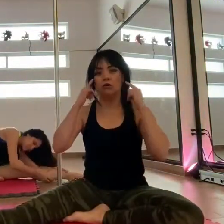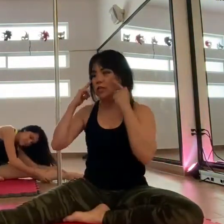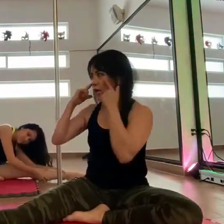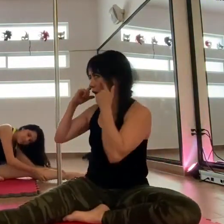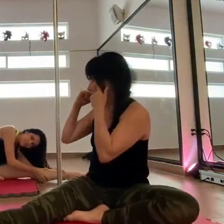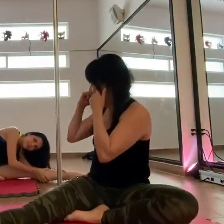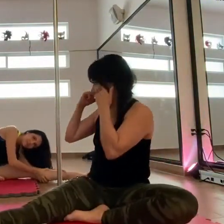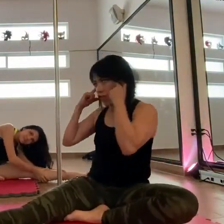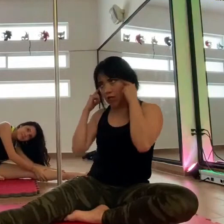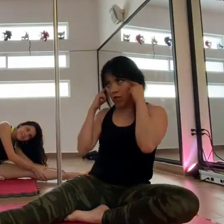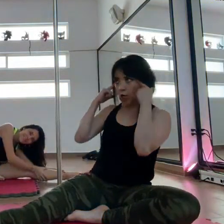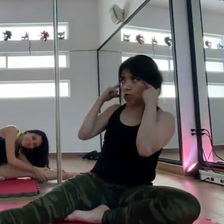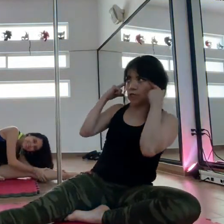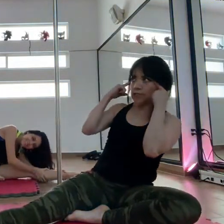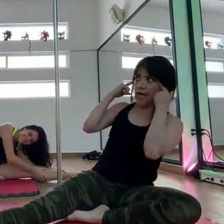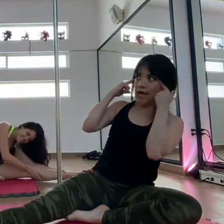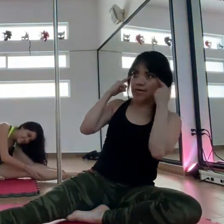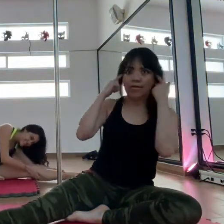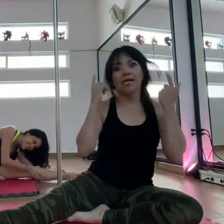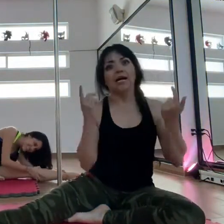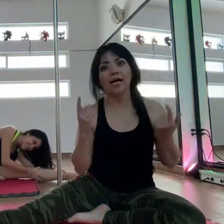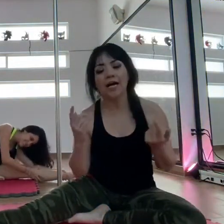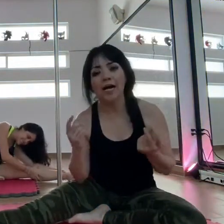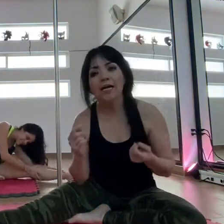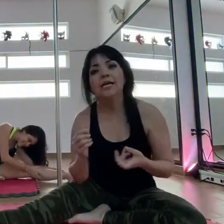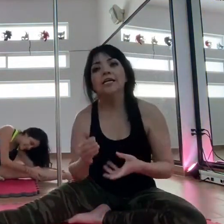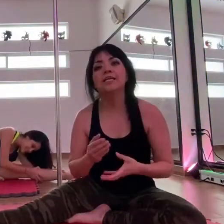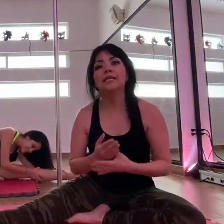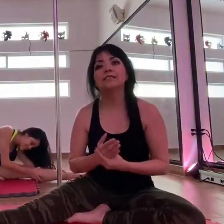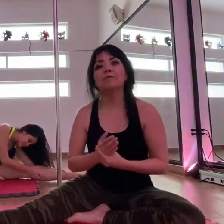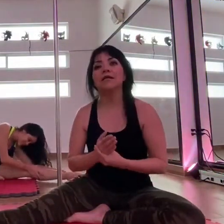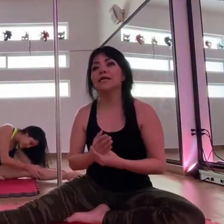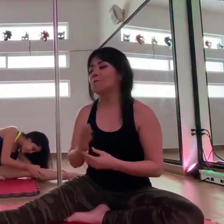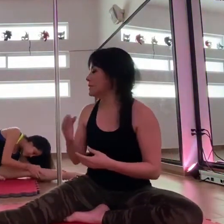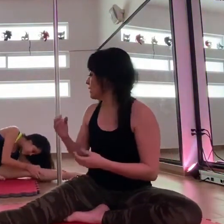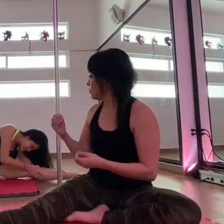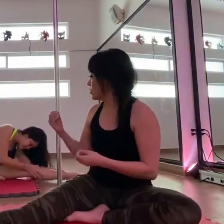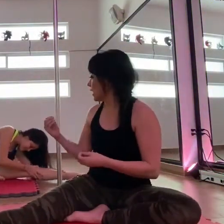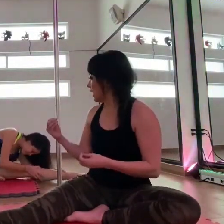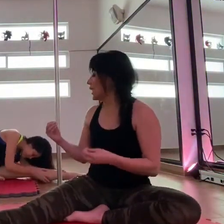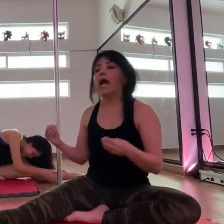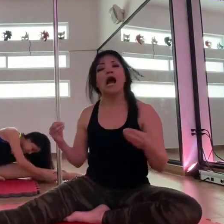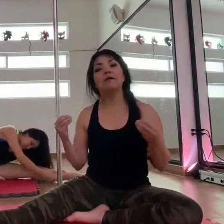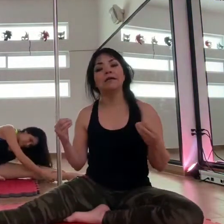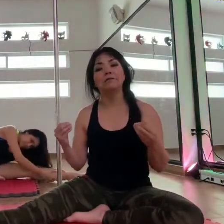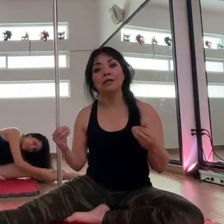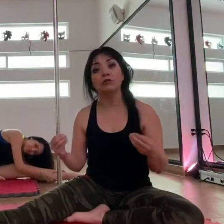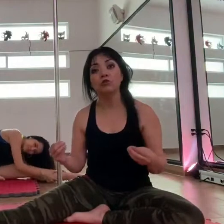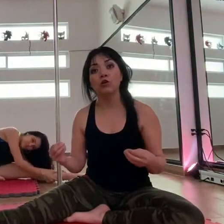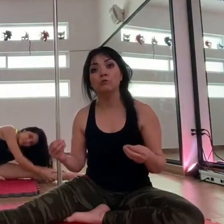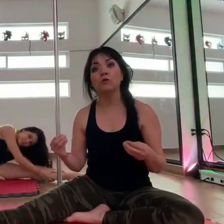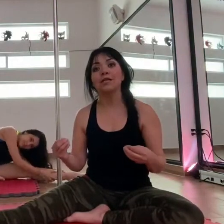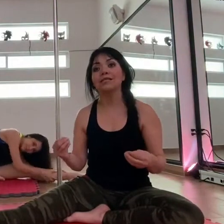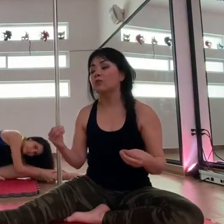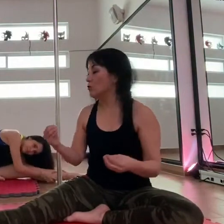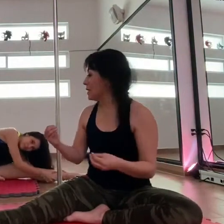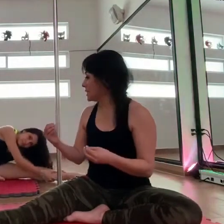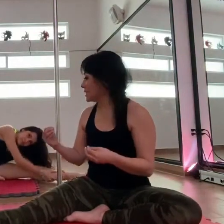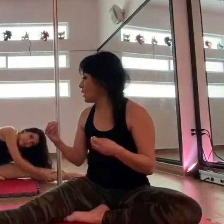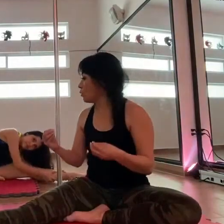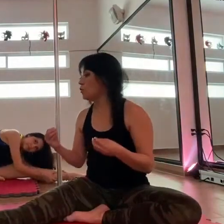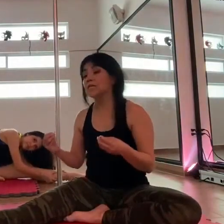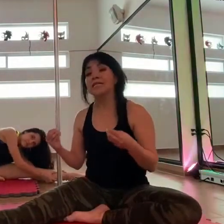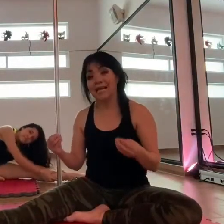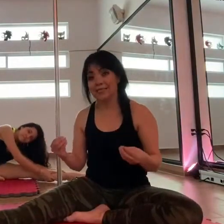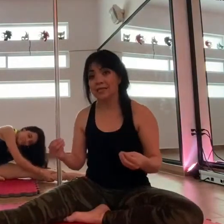ojos, traía ojos ¿de qué? De oriental, ajá. Y de esta manera empezamos a qué? A abrir más los ojos porque te dio